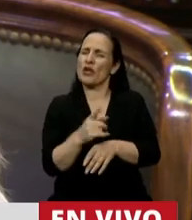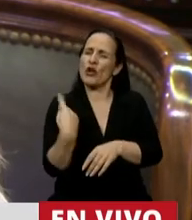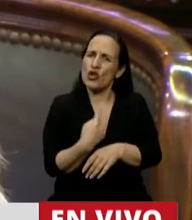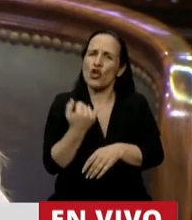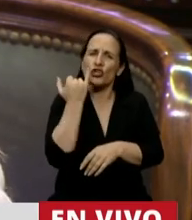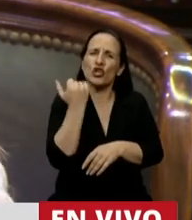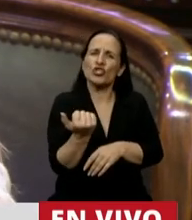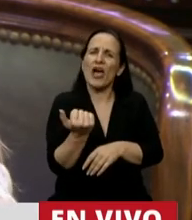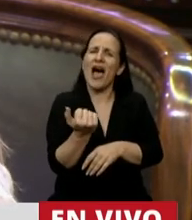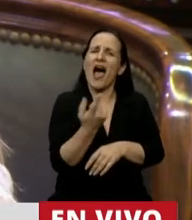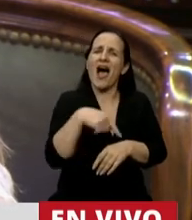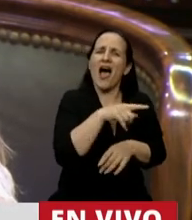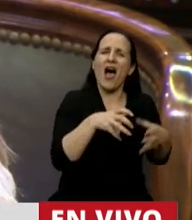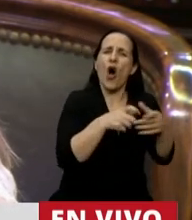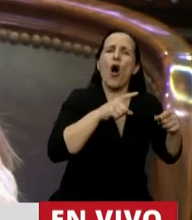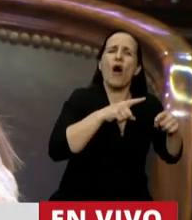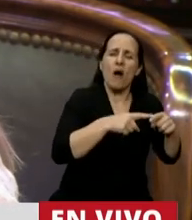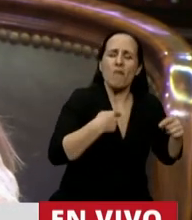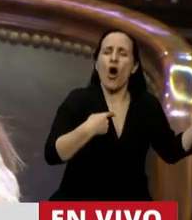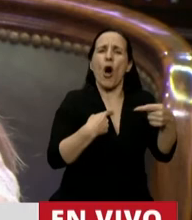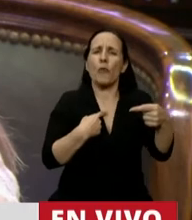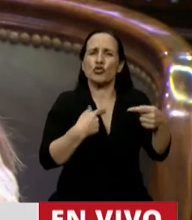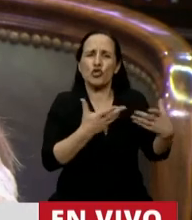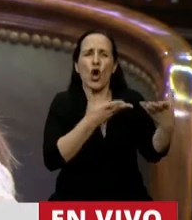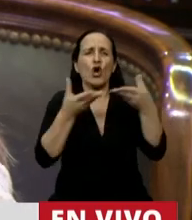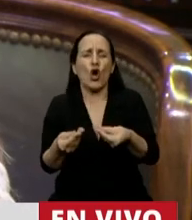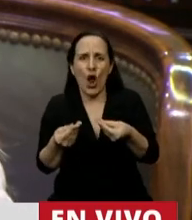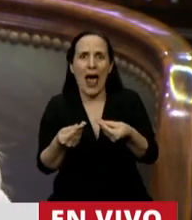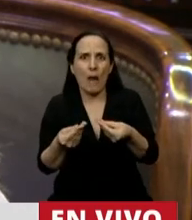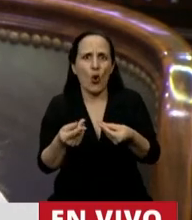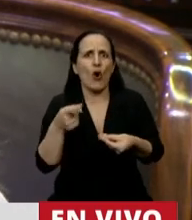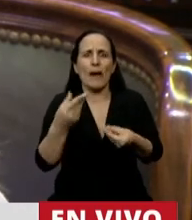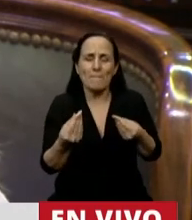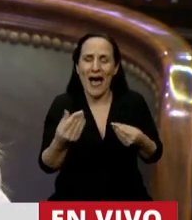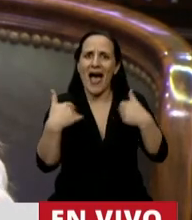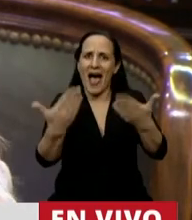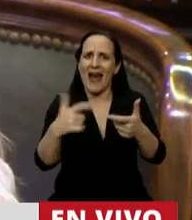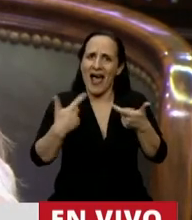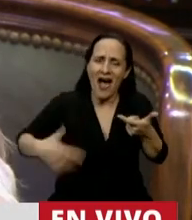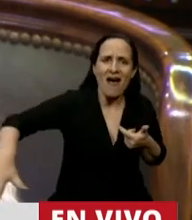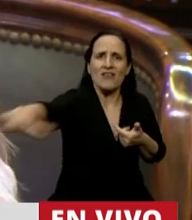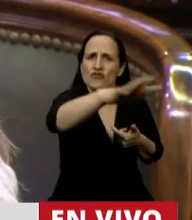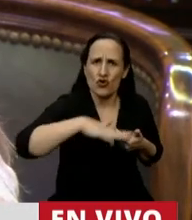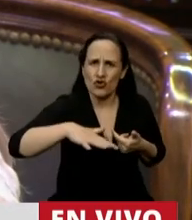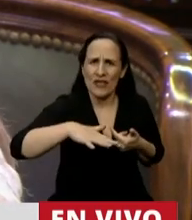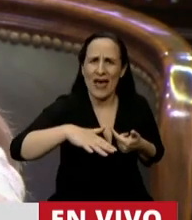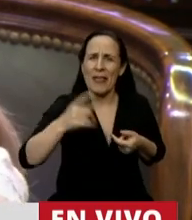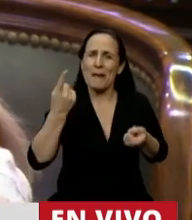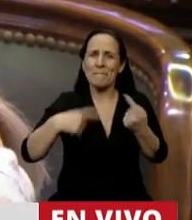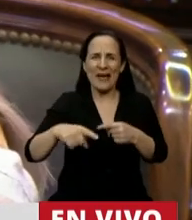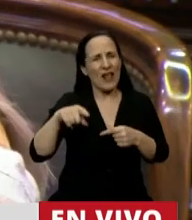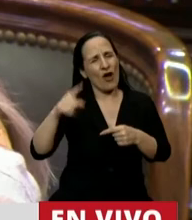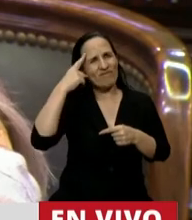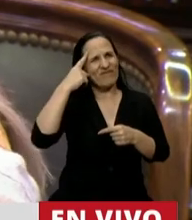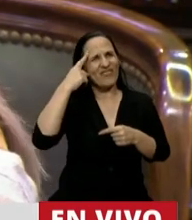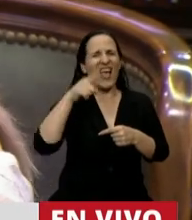colaborado como oposición apoyando las iniciativas orientadas al beneficio del conjunto, pero no creemos en esa lógica de